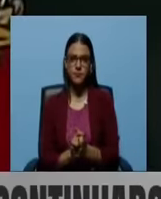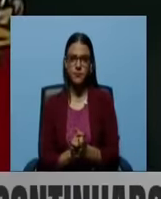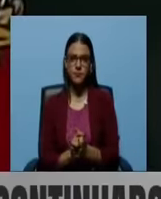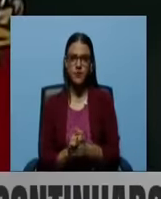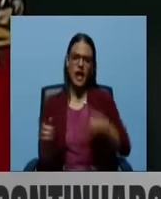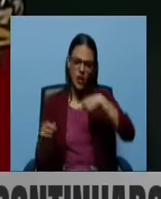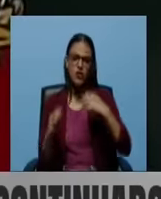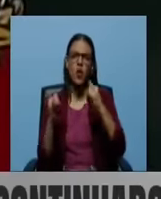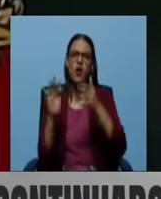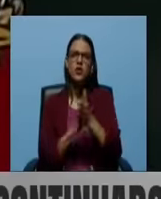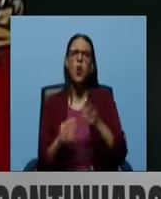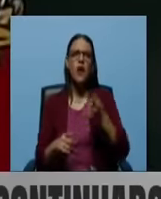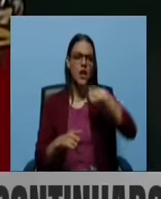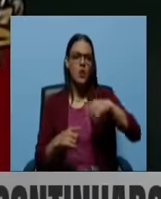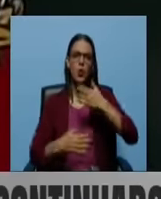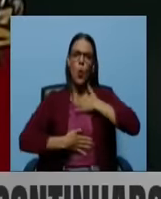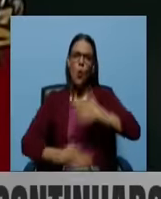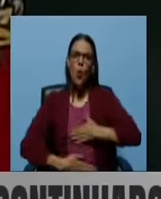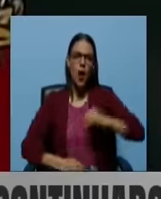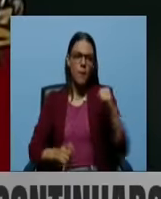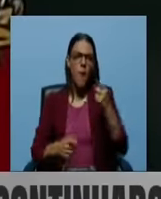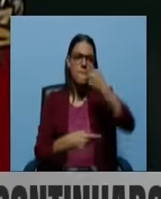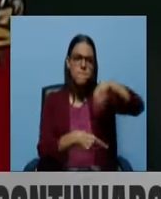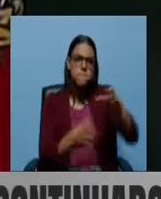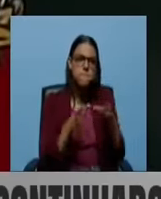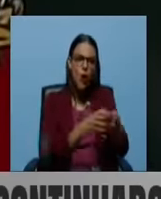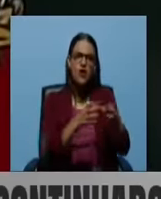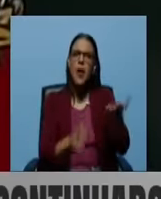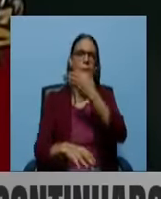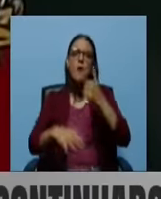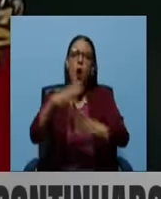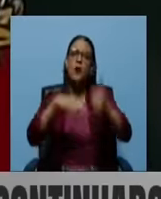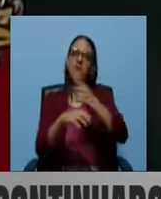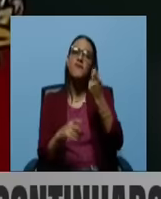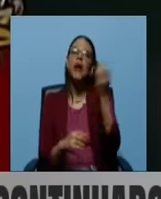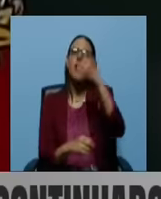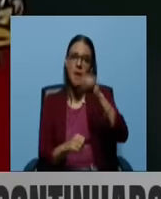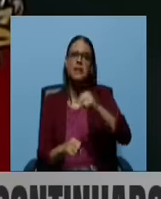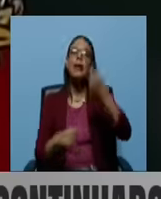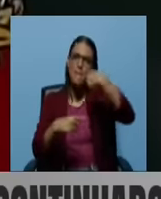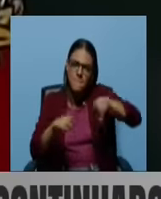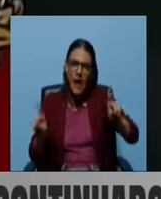que tenemos un cuerpo policial el mejor del mundo, pero vamos a tenerlo.